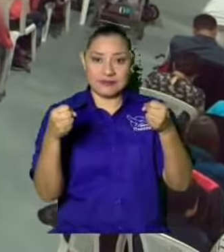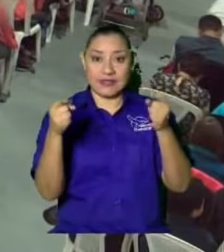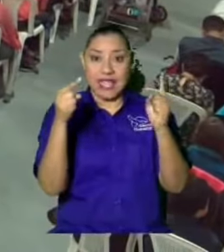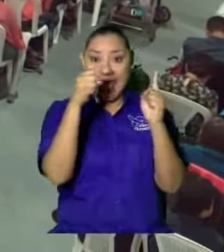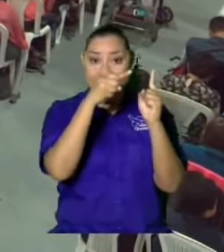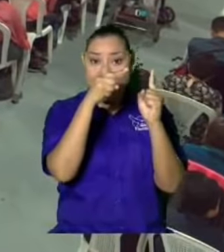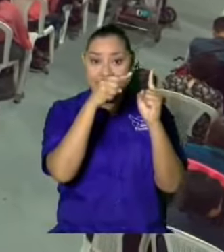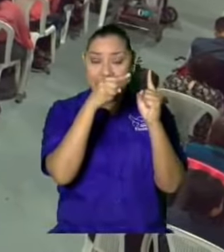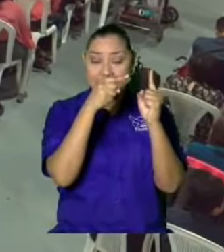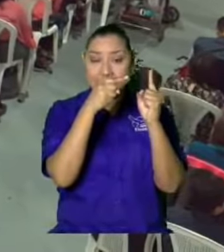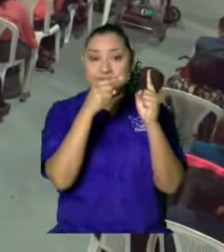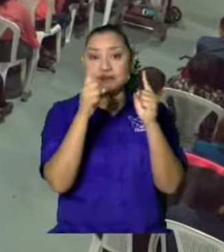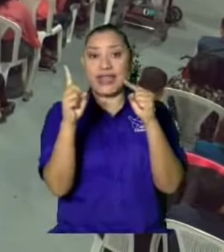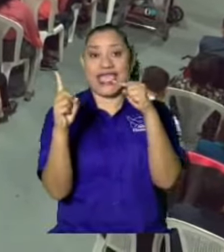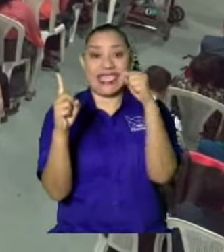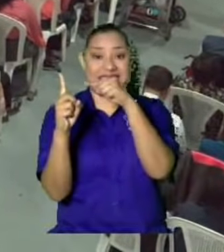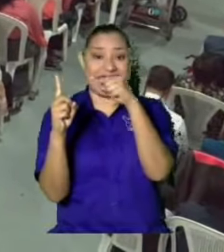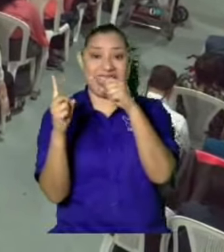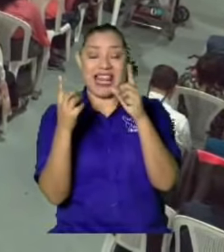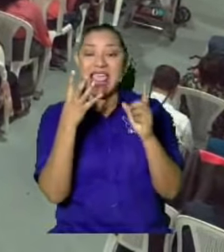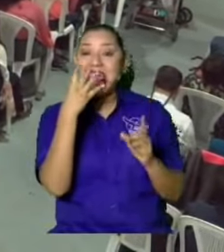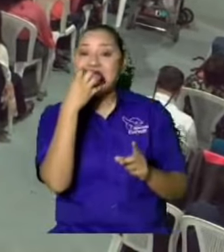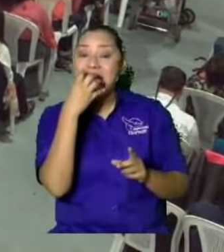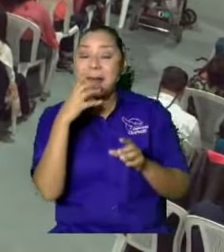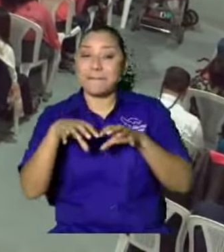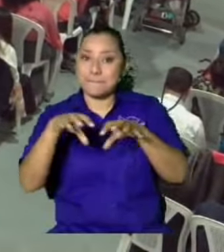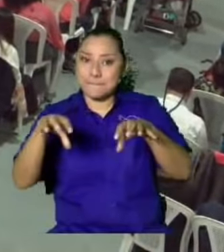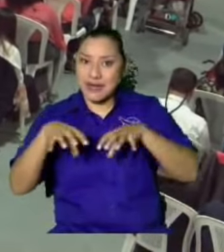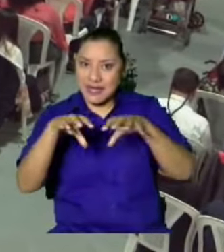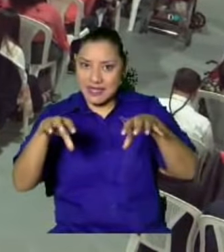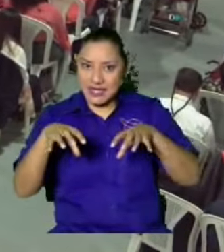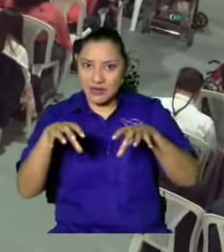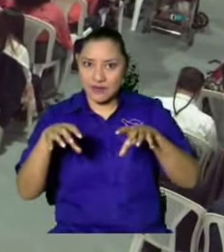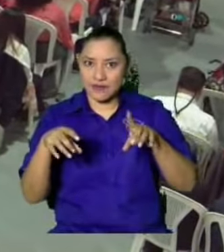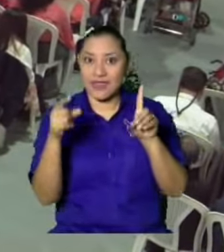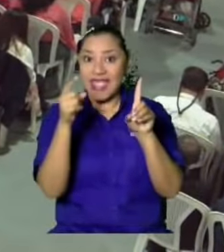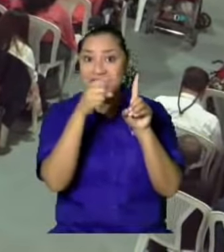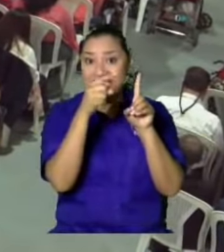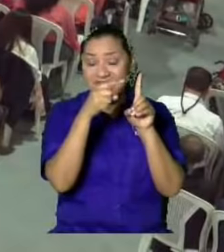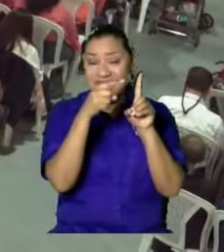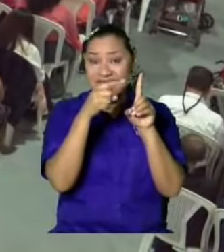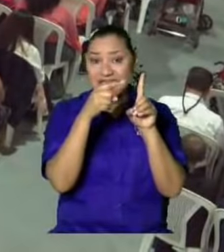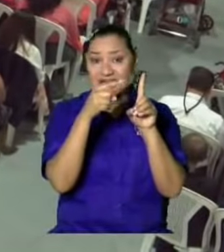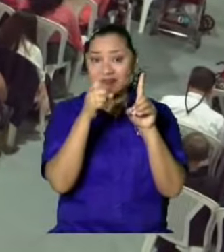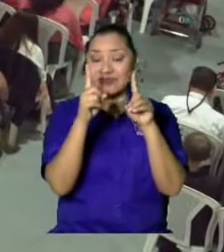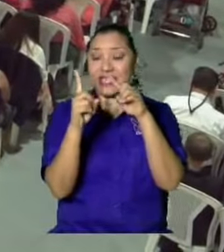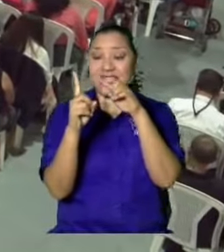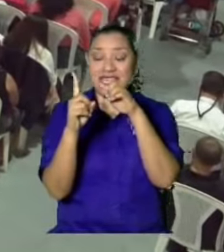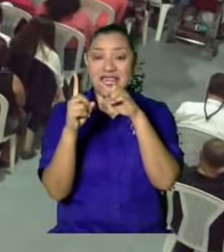panadero, hermano, presos porque habían ofendido al rey. Y ellos